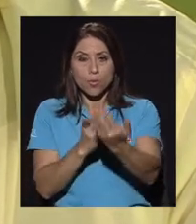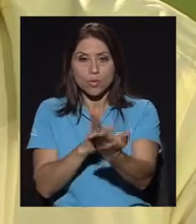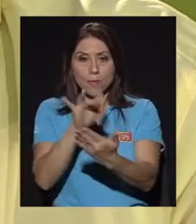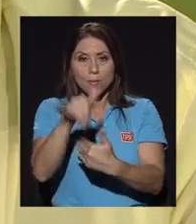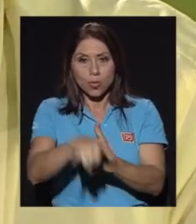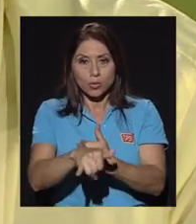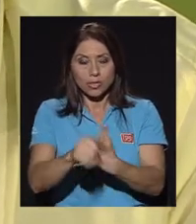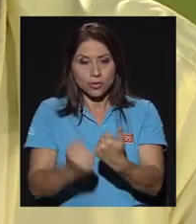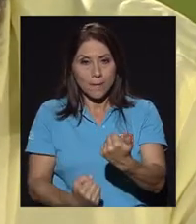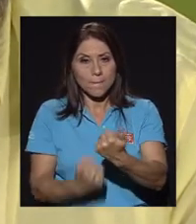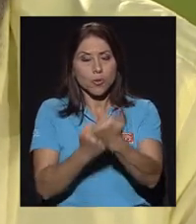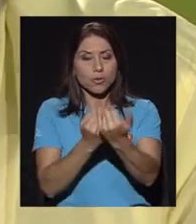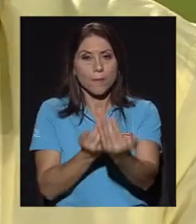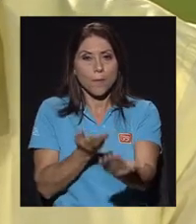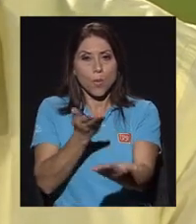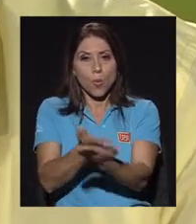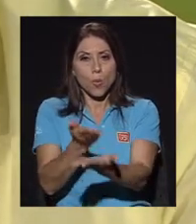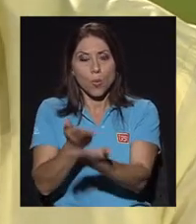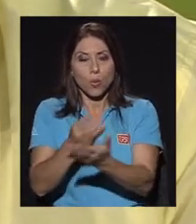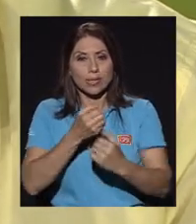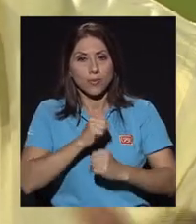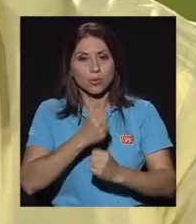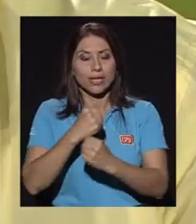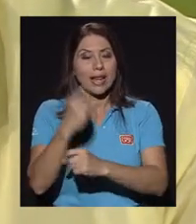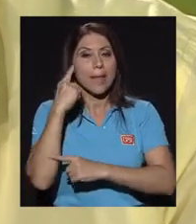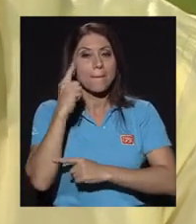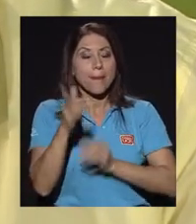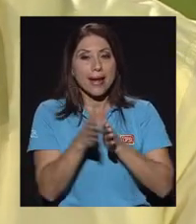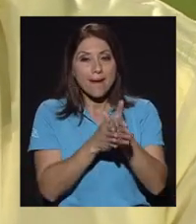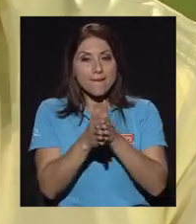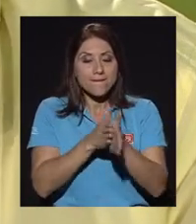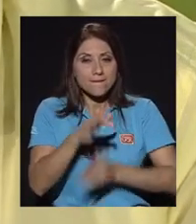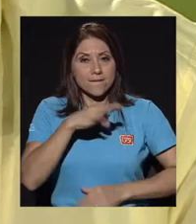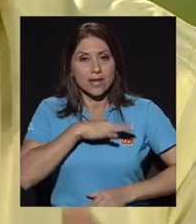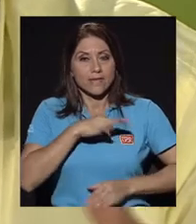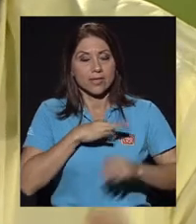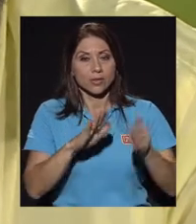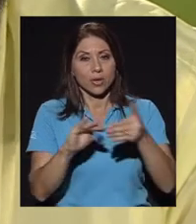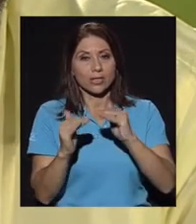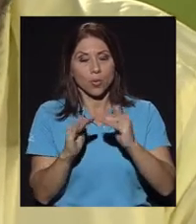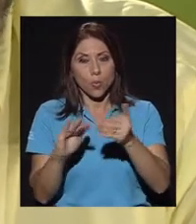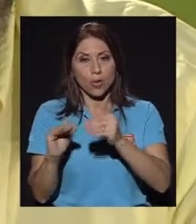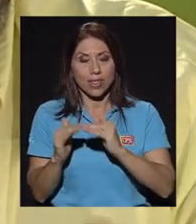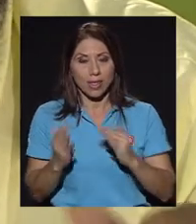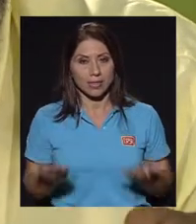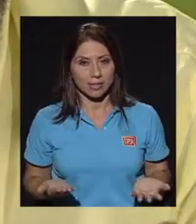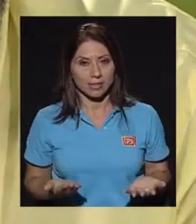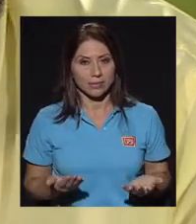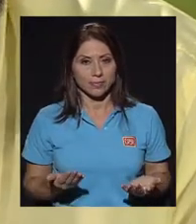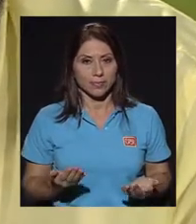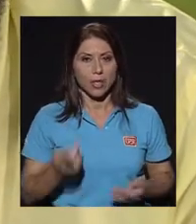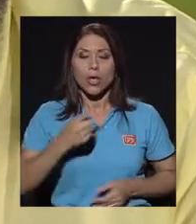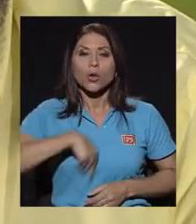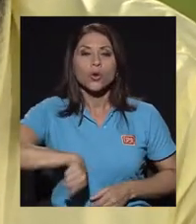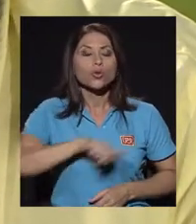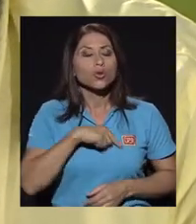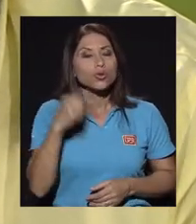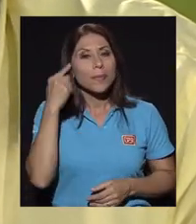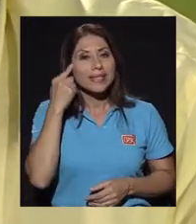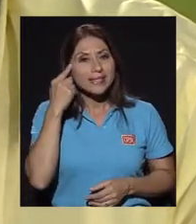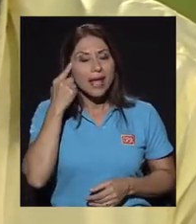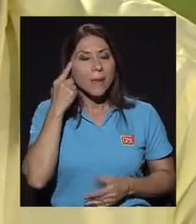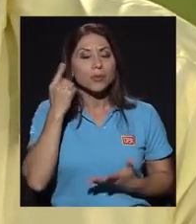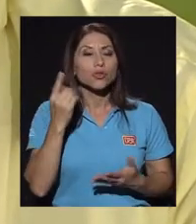propuestas que tenga la municipalidad para beneficio de las comunidades. Pensamos llevar